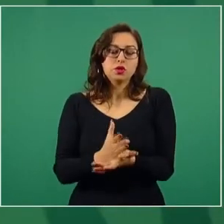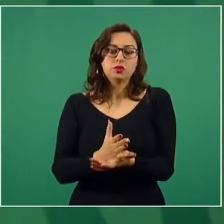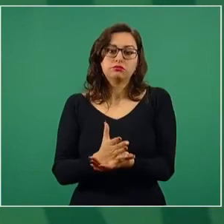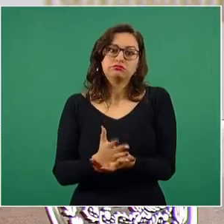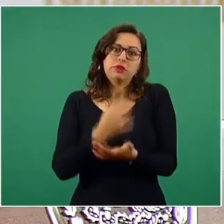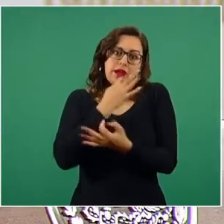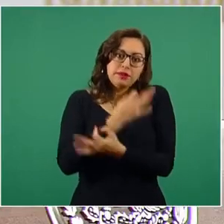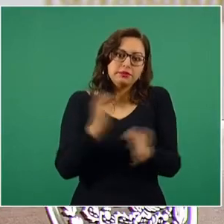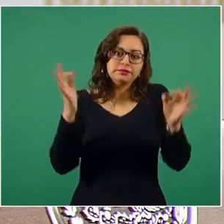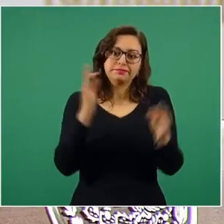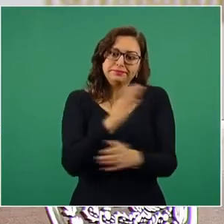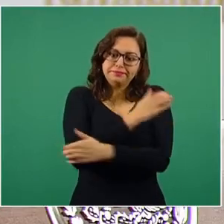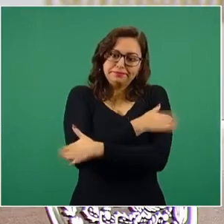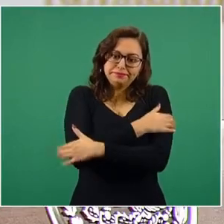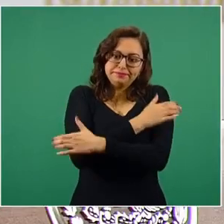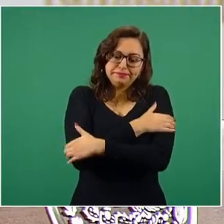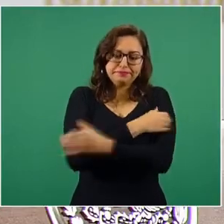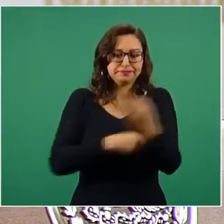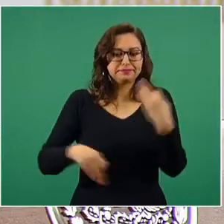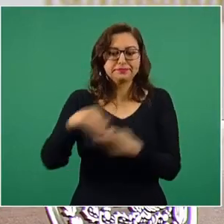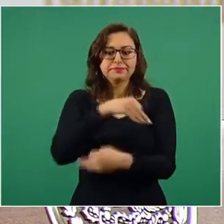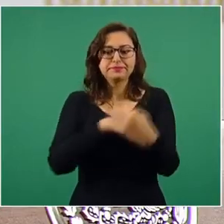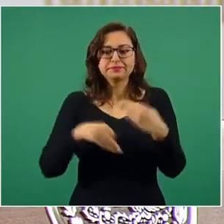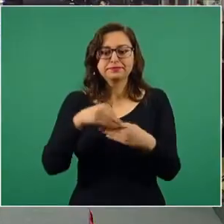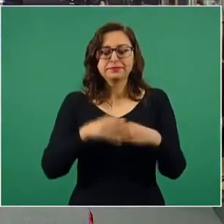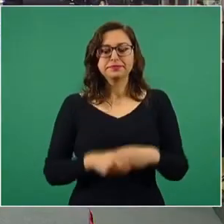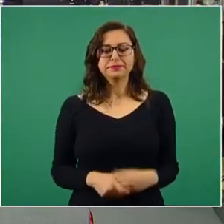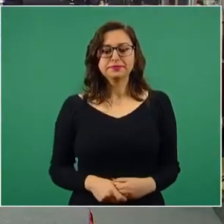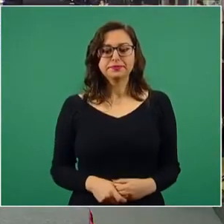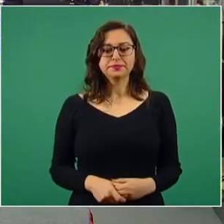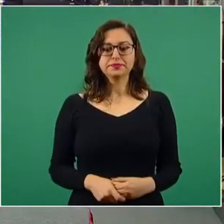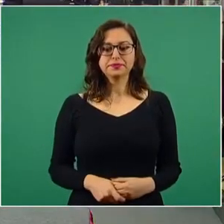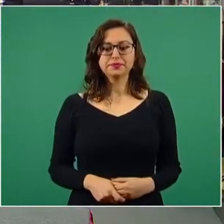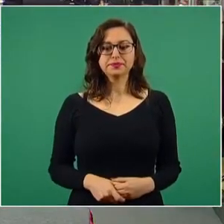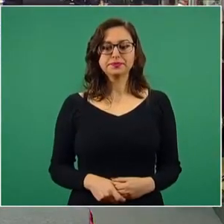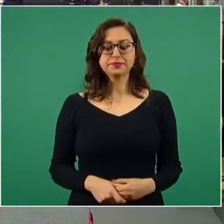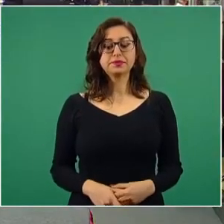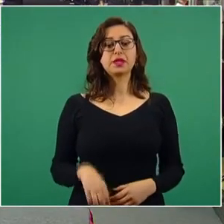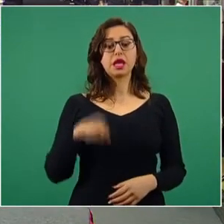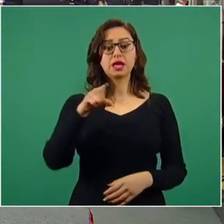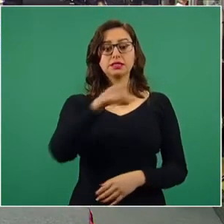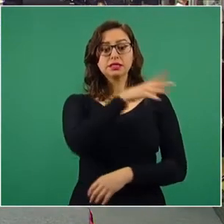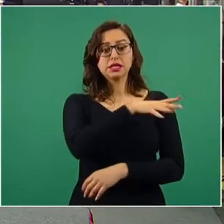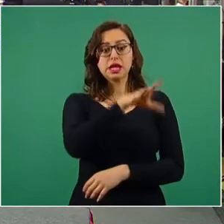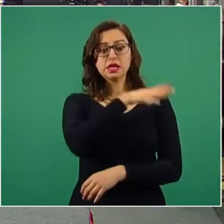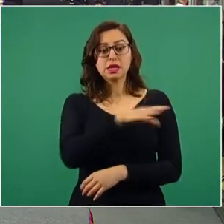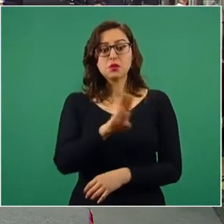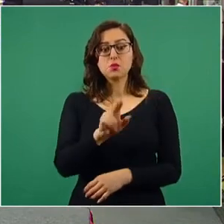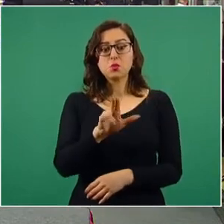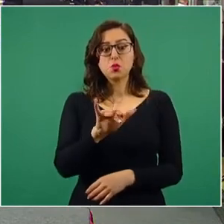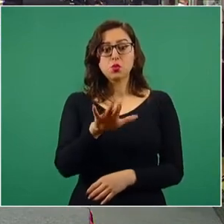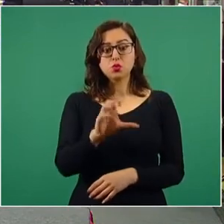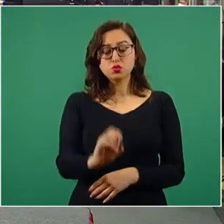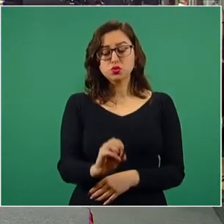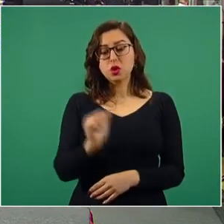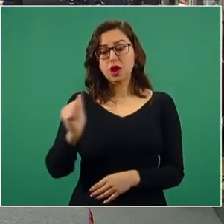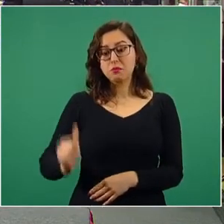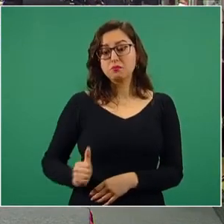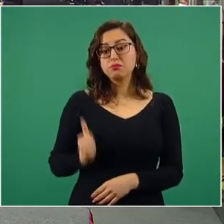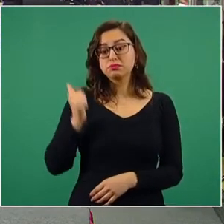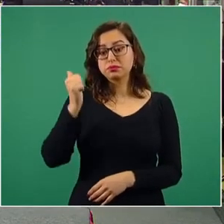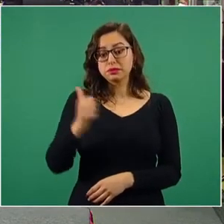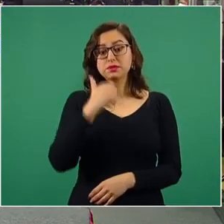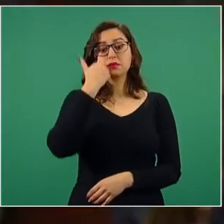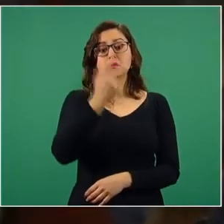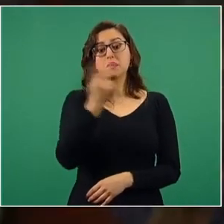a todos los familiares, ¿no?, de los mineros. Y aprovechando que está aquí el general Bucio, presidente, tenemos